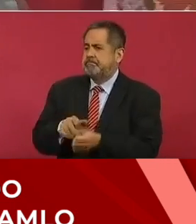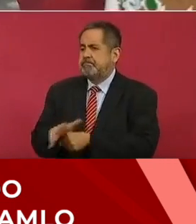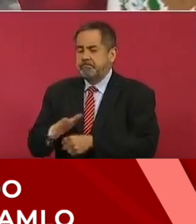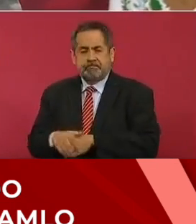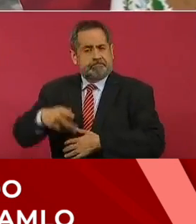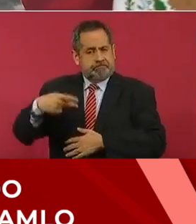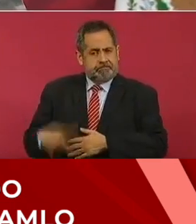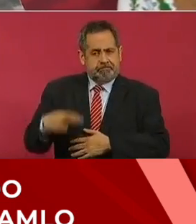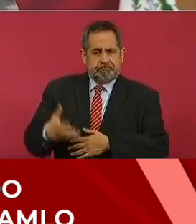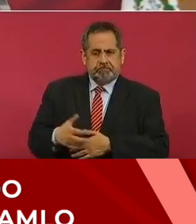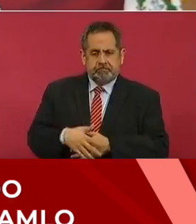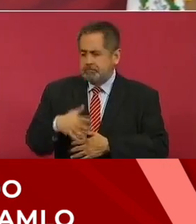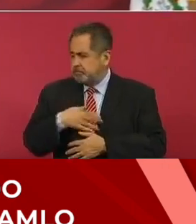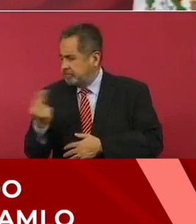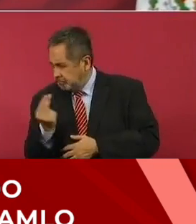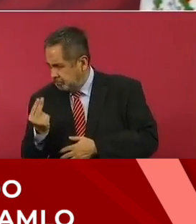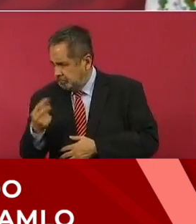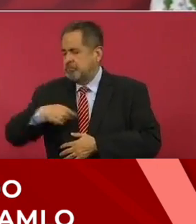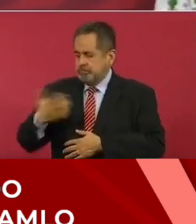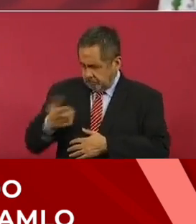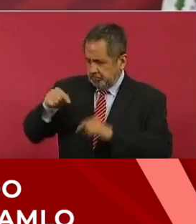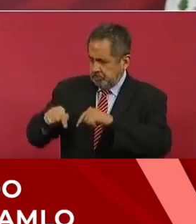se produzca lo que consumimos.